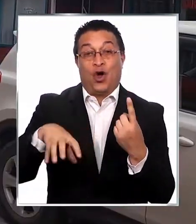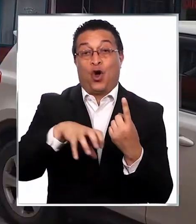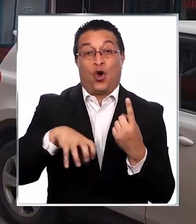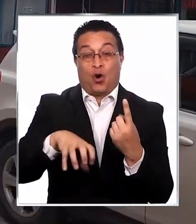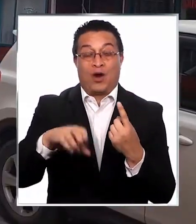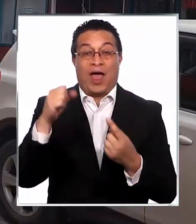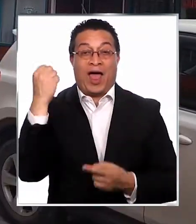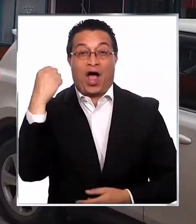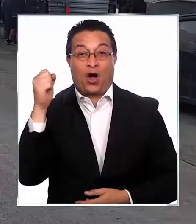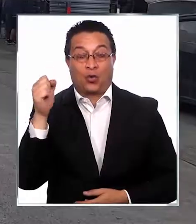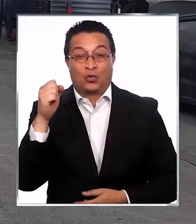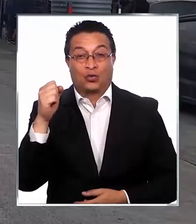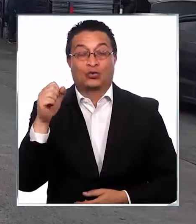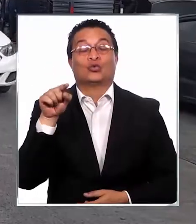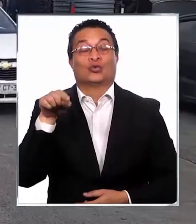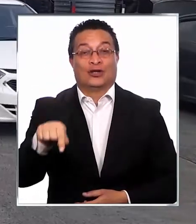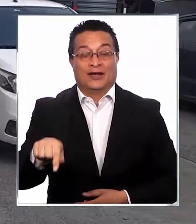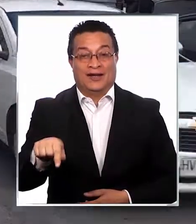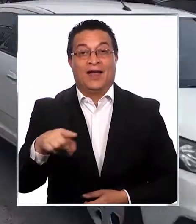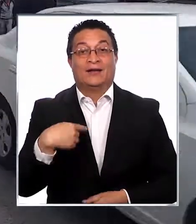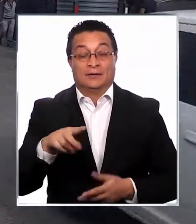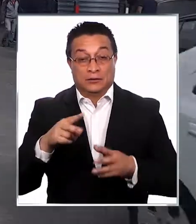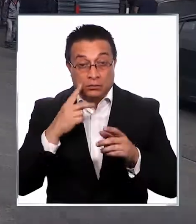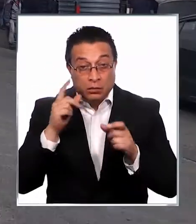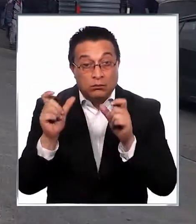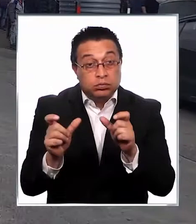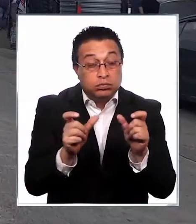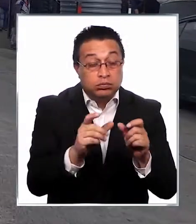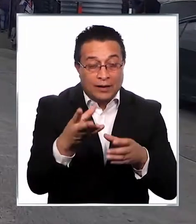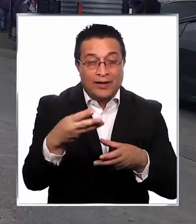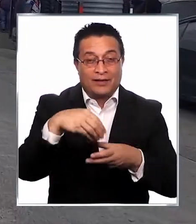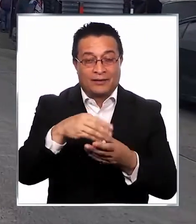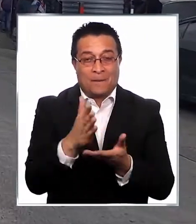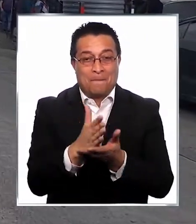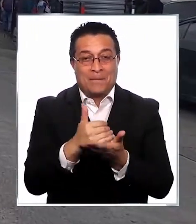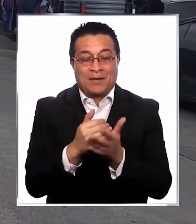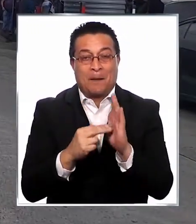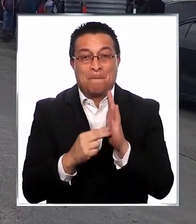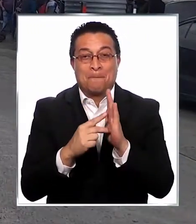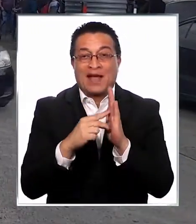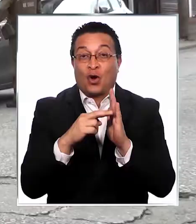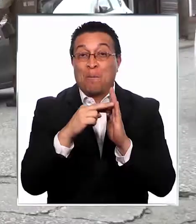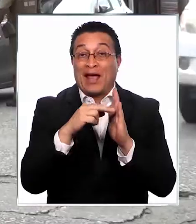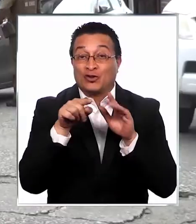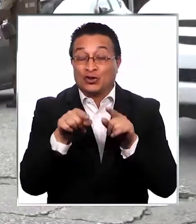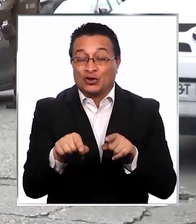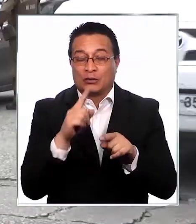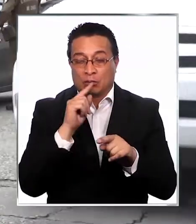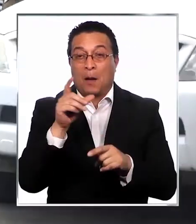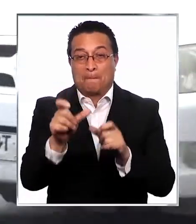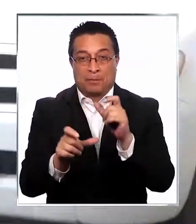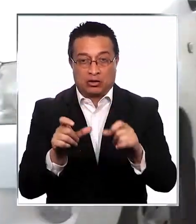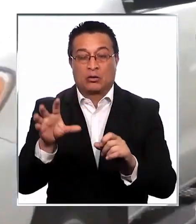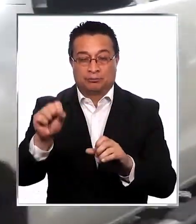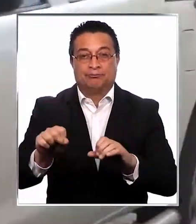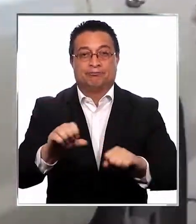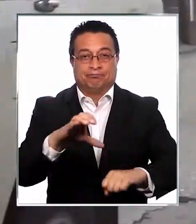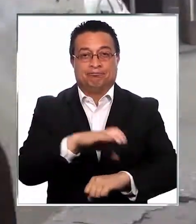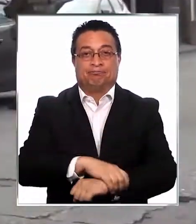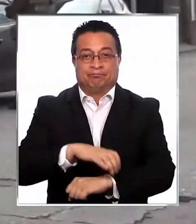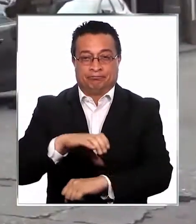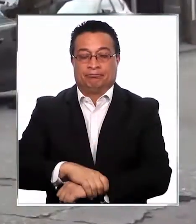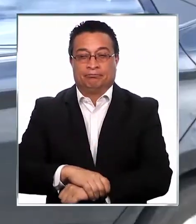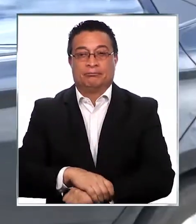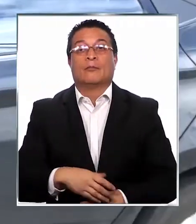la comuna de Ancud. Las fiscalizaciones enmarcadas dentro del plan paso a paso continúan arrojando personas